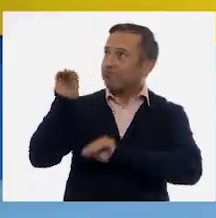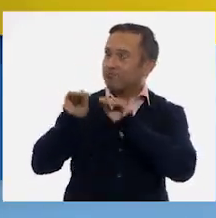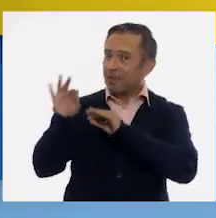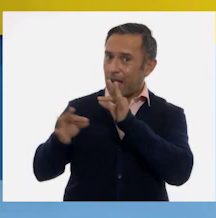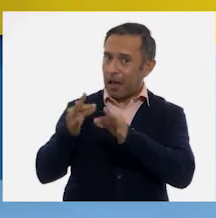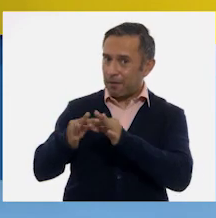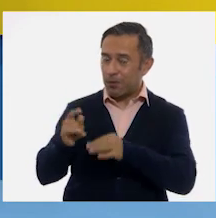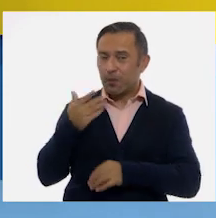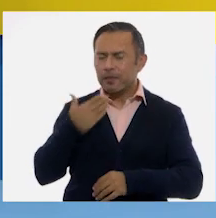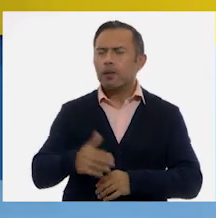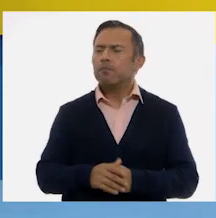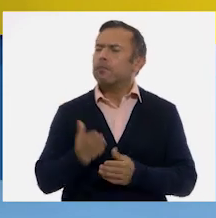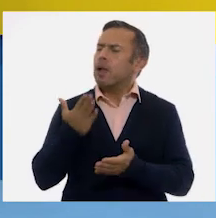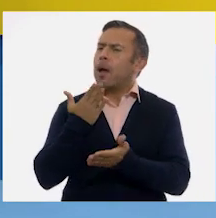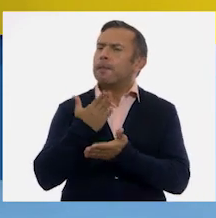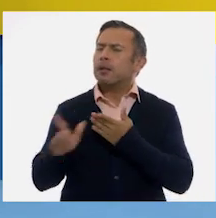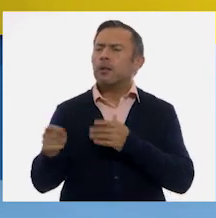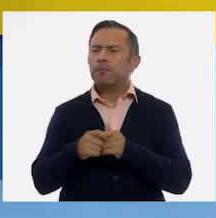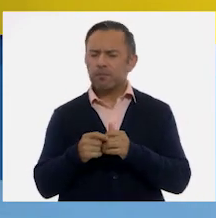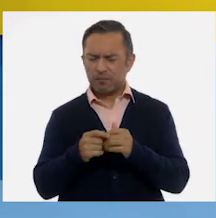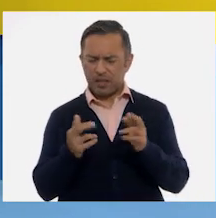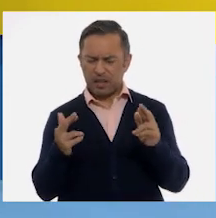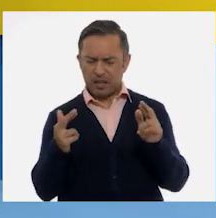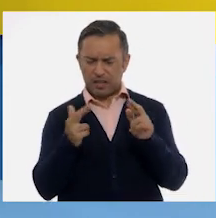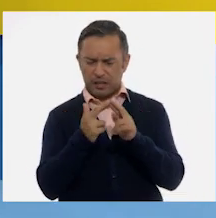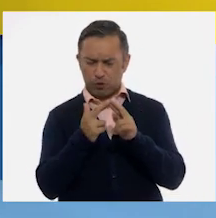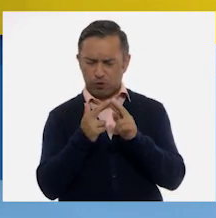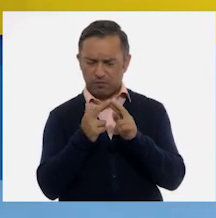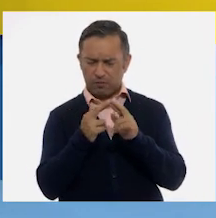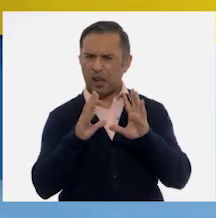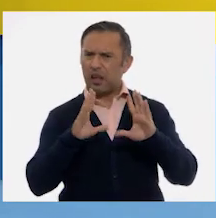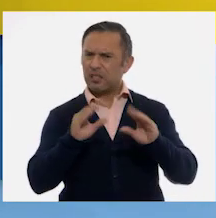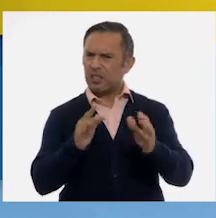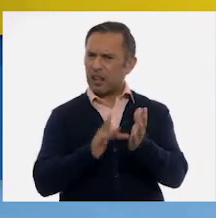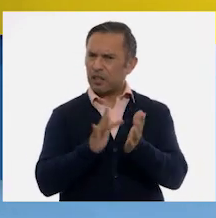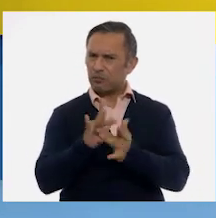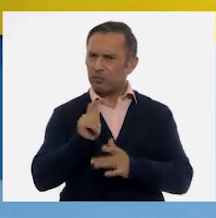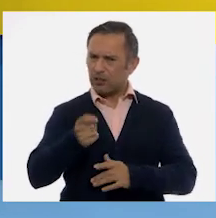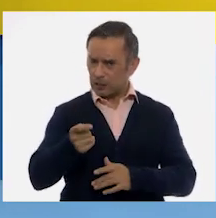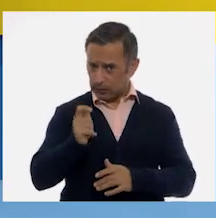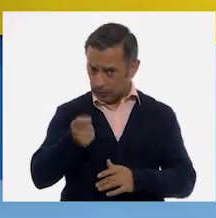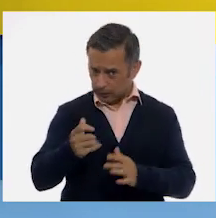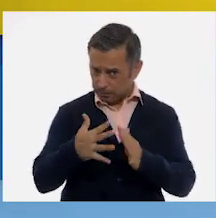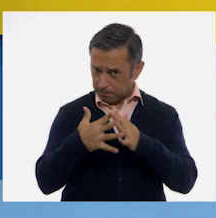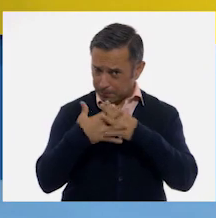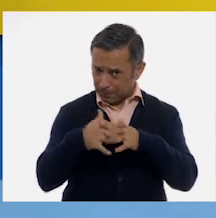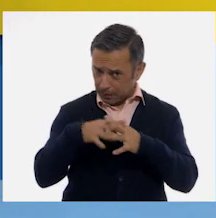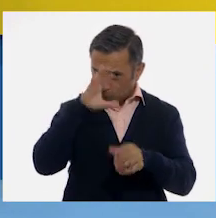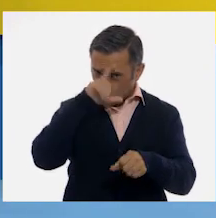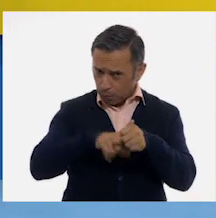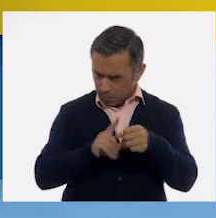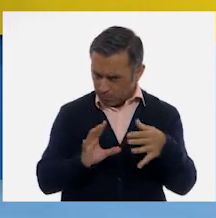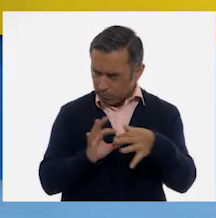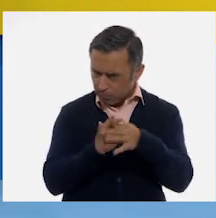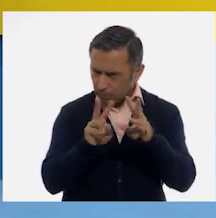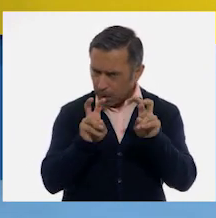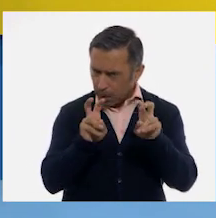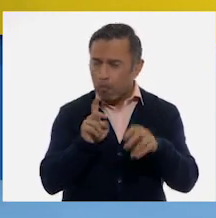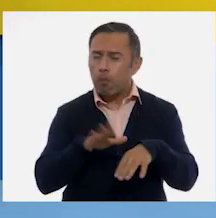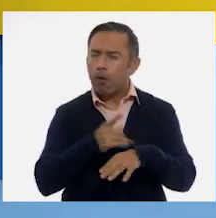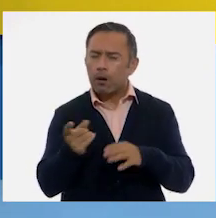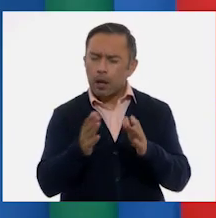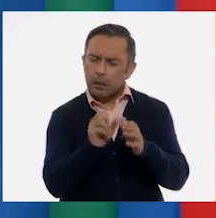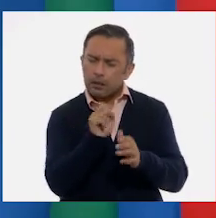maestra, ¿y lo de la evangelización tiene que ver con el mestizaje cultural? Digo, le pregunto porque en el libro de texto viene algo al